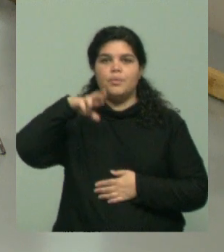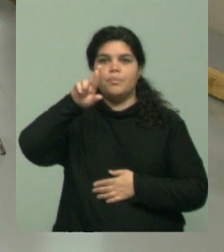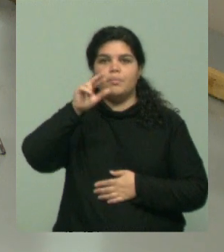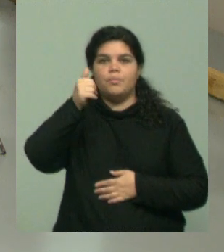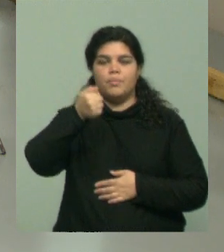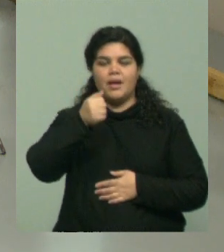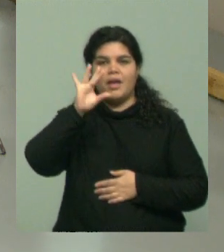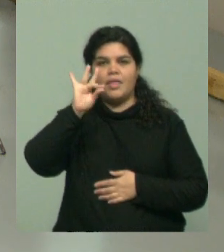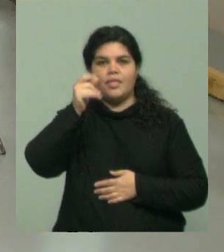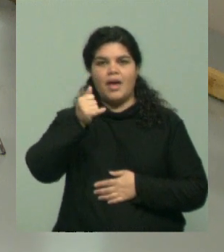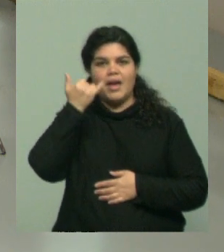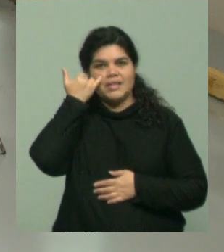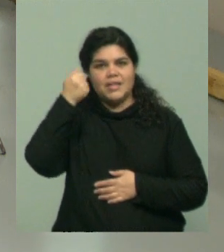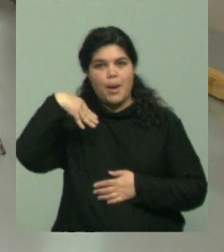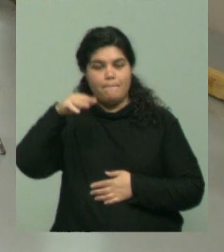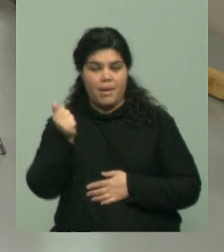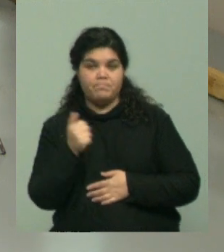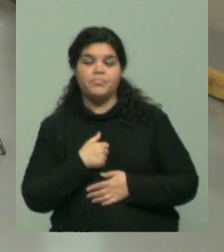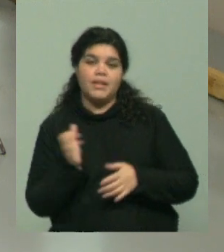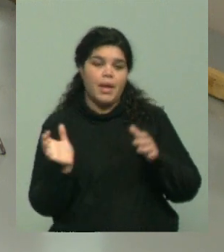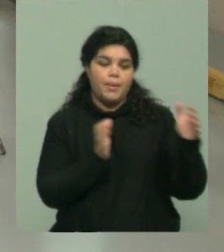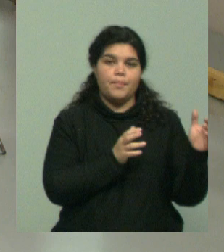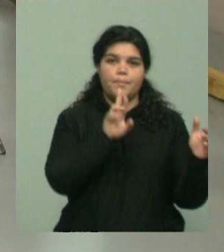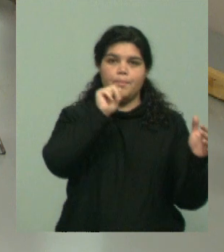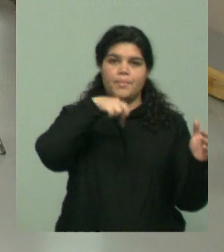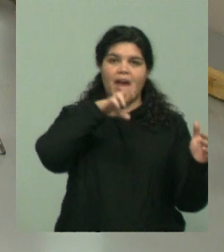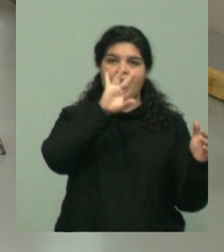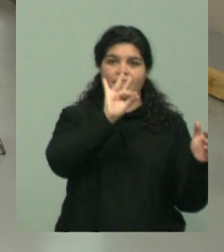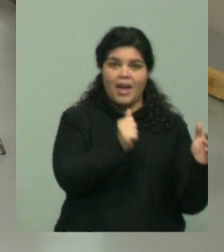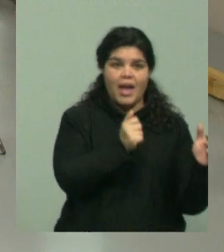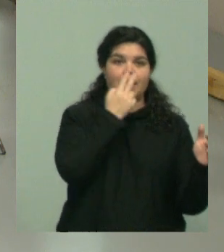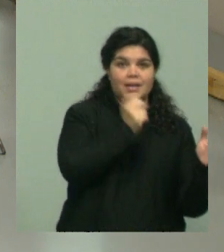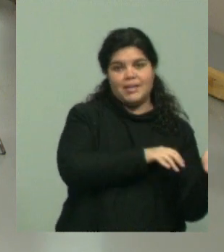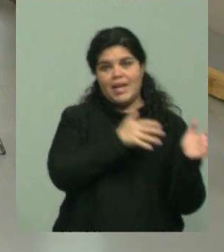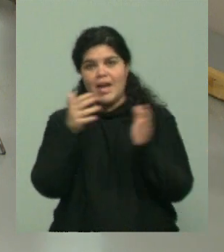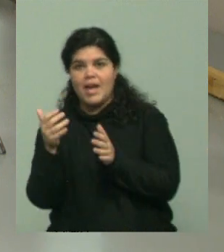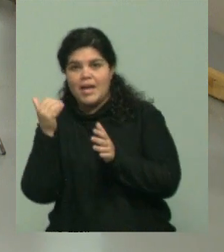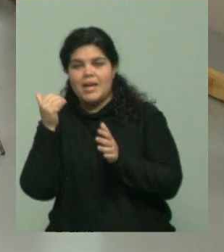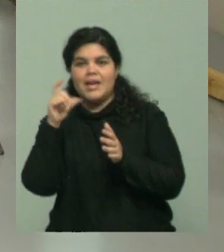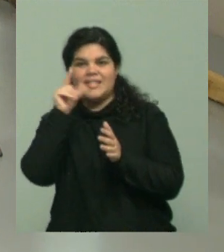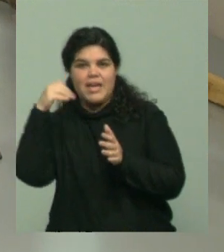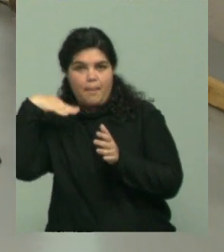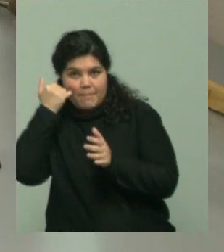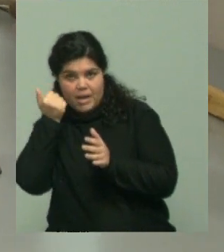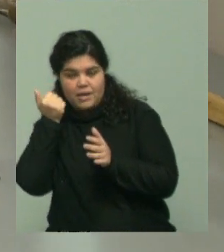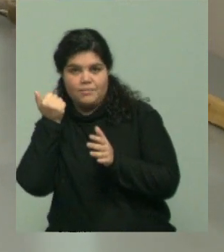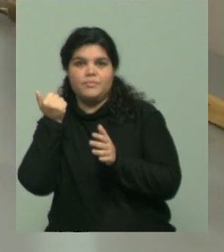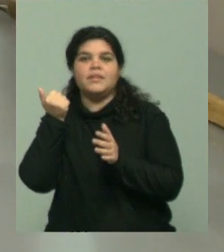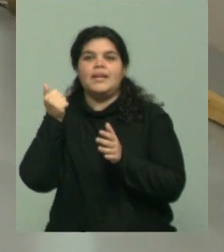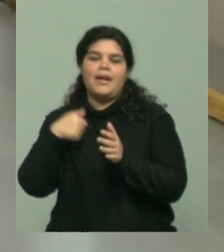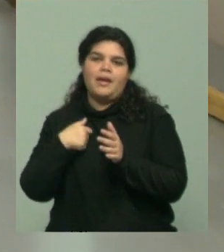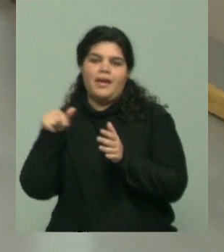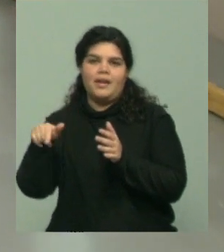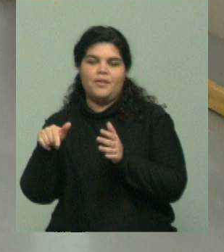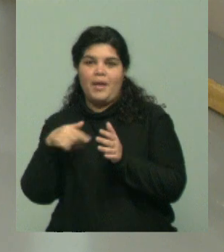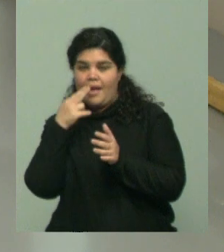significa prana, energía, uh-huh, yama, vida. O sea, que es el control del aliento. Uh-huh.